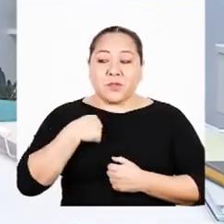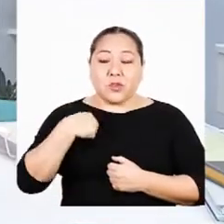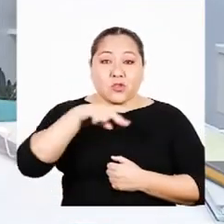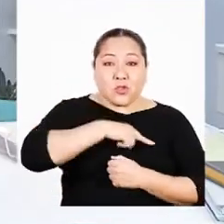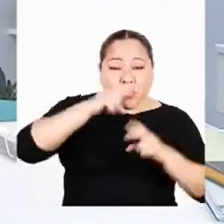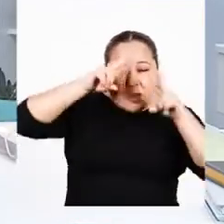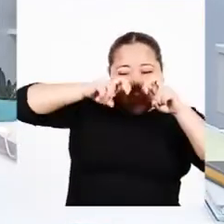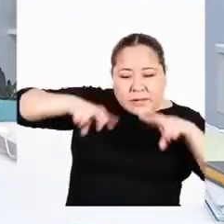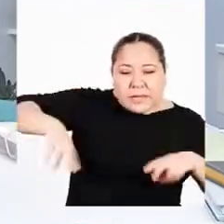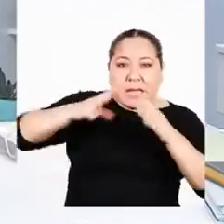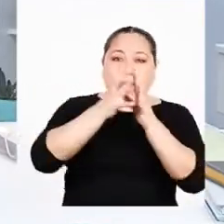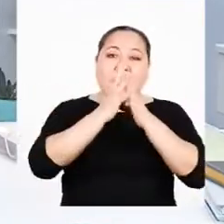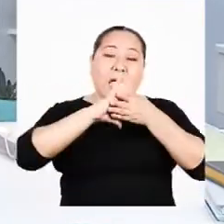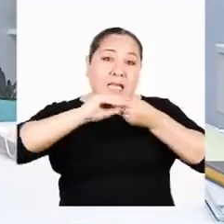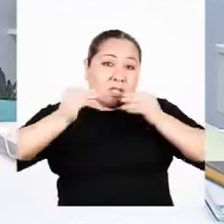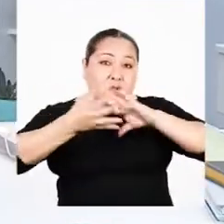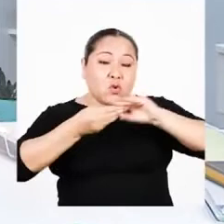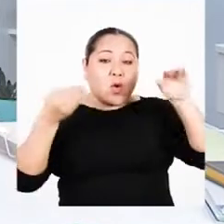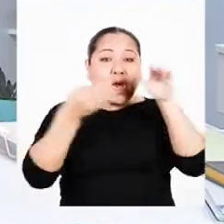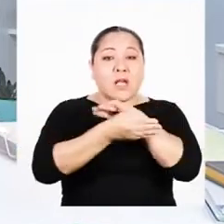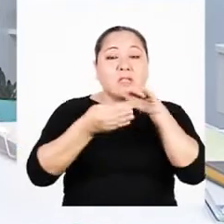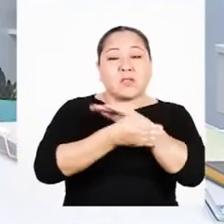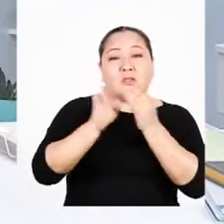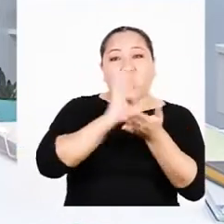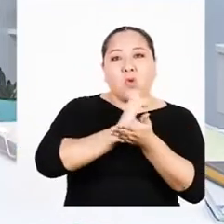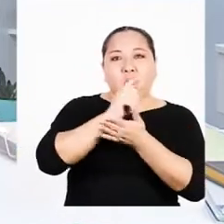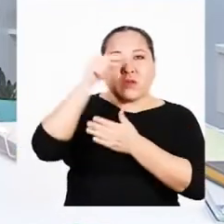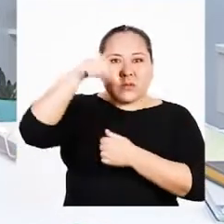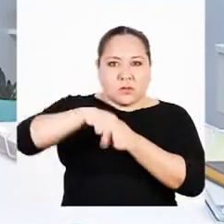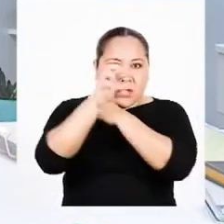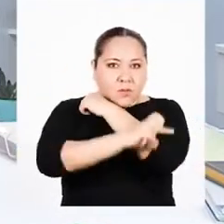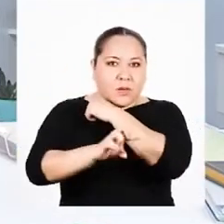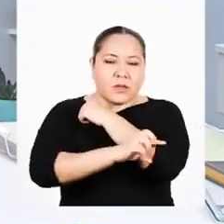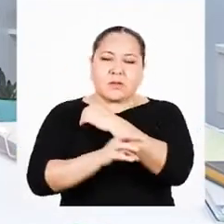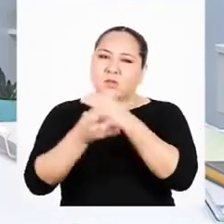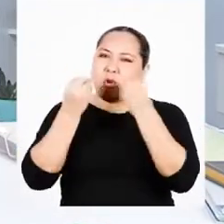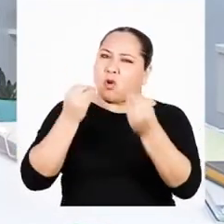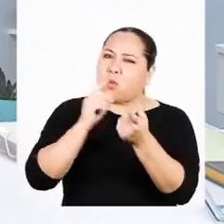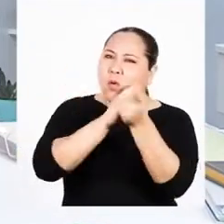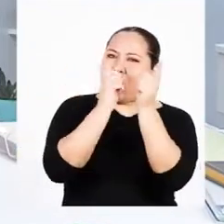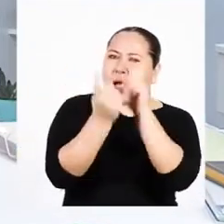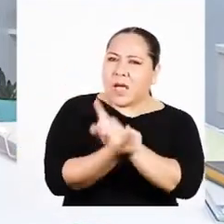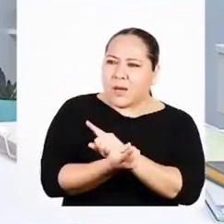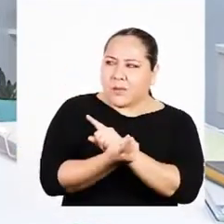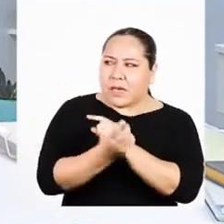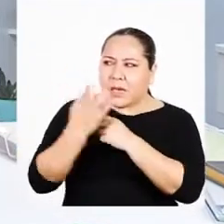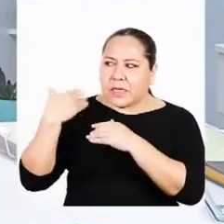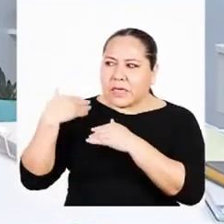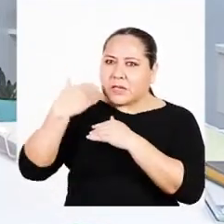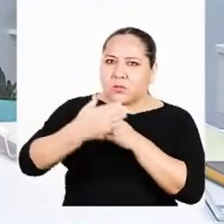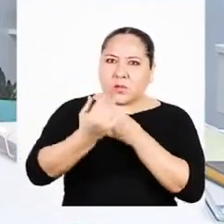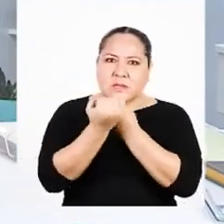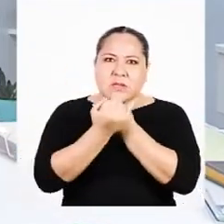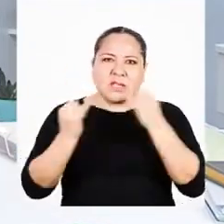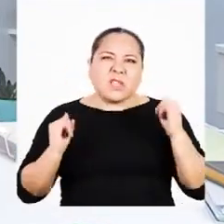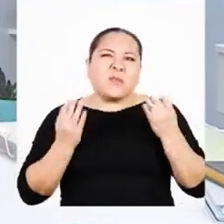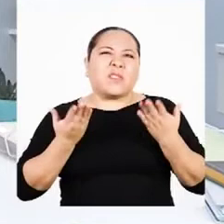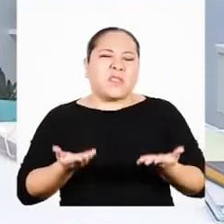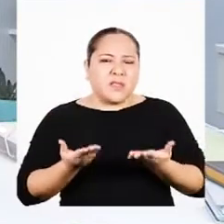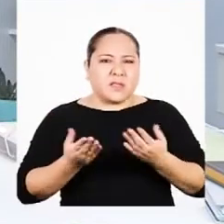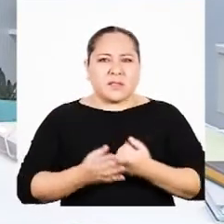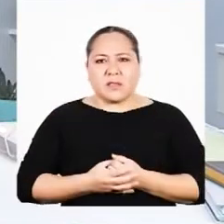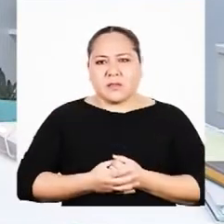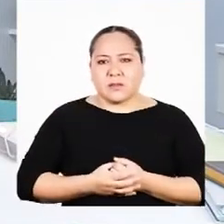profesora. Estamos indagando sobre la historia del acceso a la educación en el país. ¿Cómo cambian las cosas a partir de